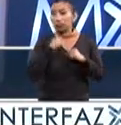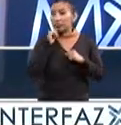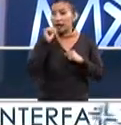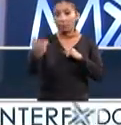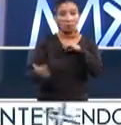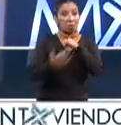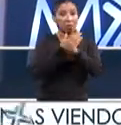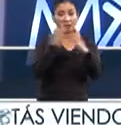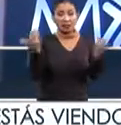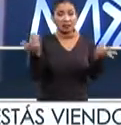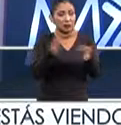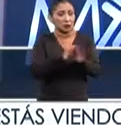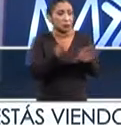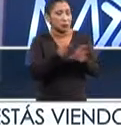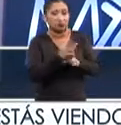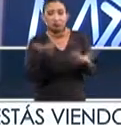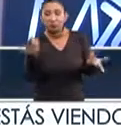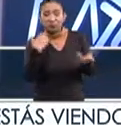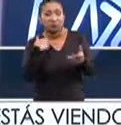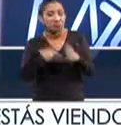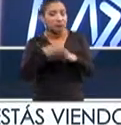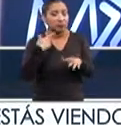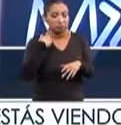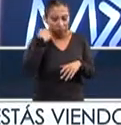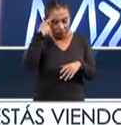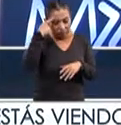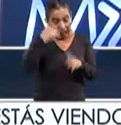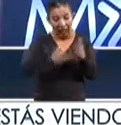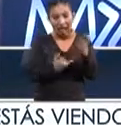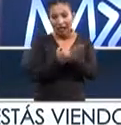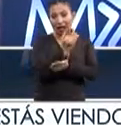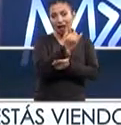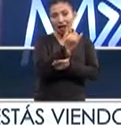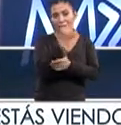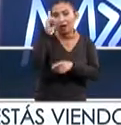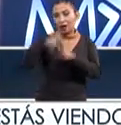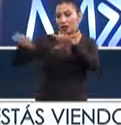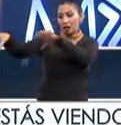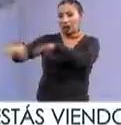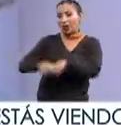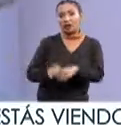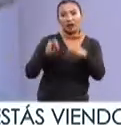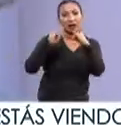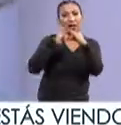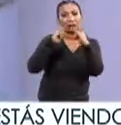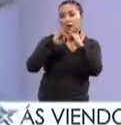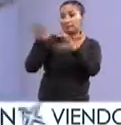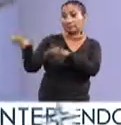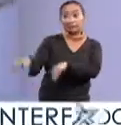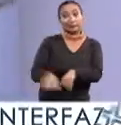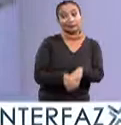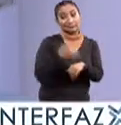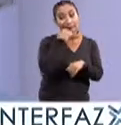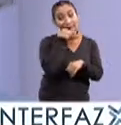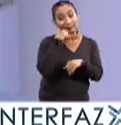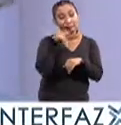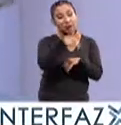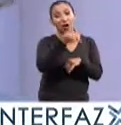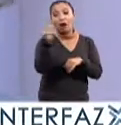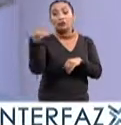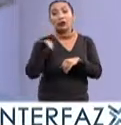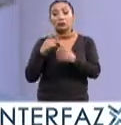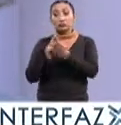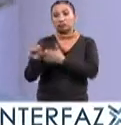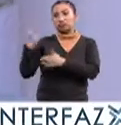con qué construir ese país, decide, por ejemplo, quitarle los bienes a la iglesia, y entre los bienes es